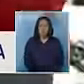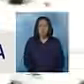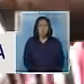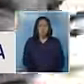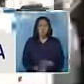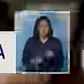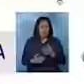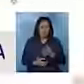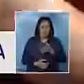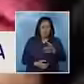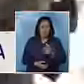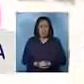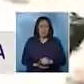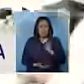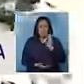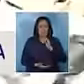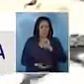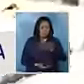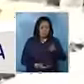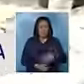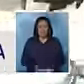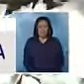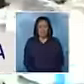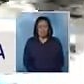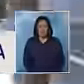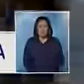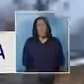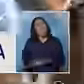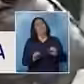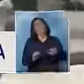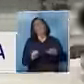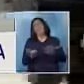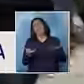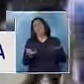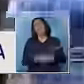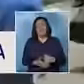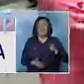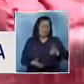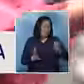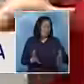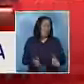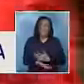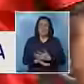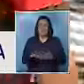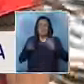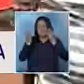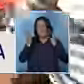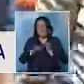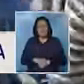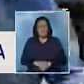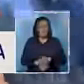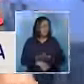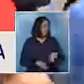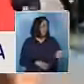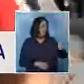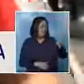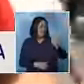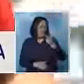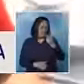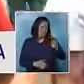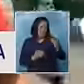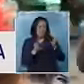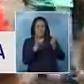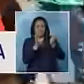varias cuadras problema de la basura claro No está el alcalde no hay nada todo está as Mira